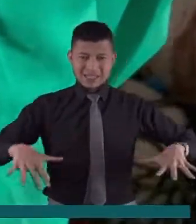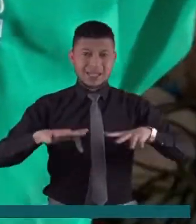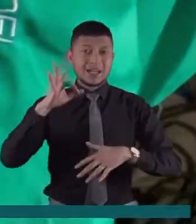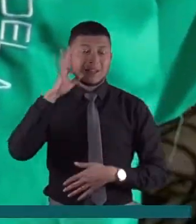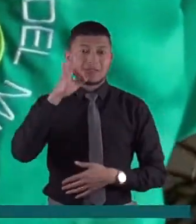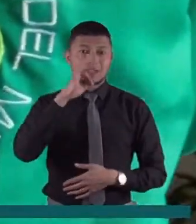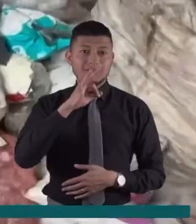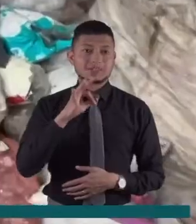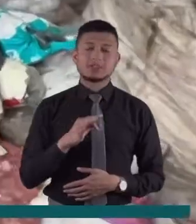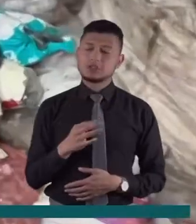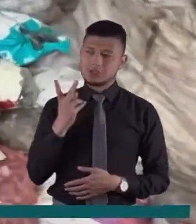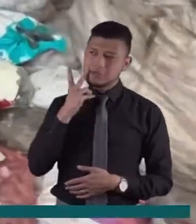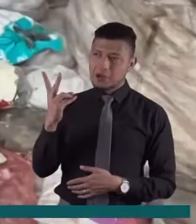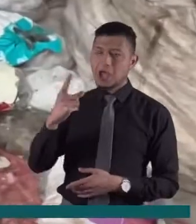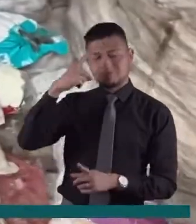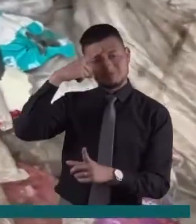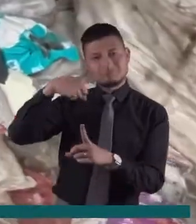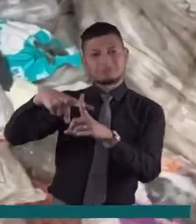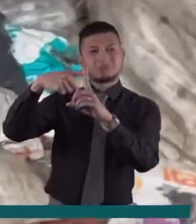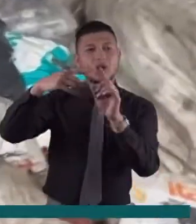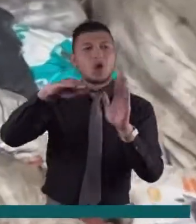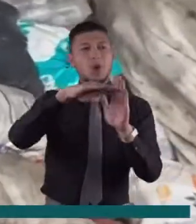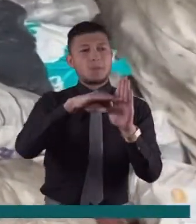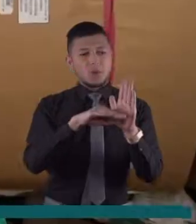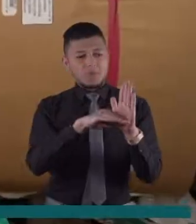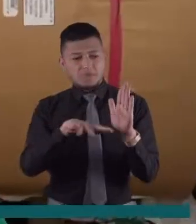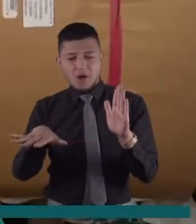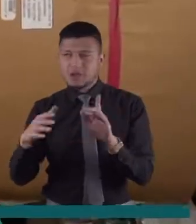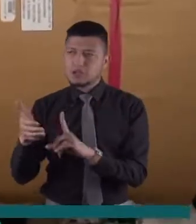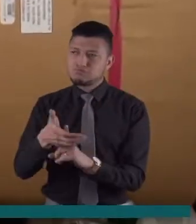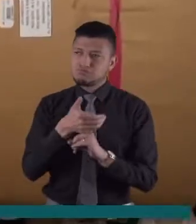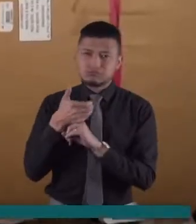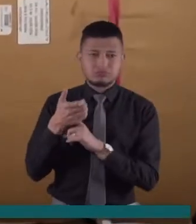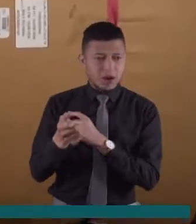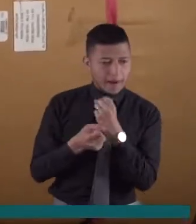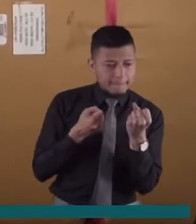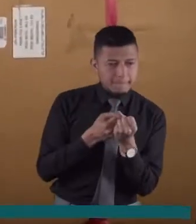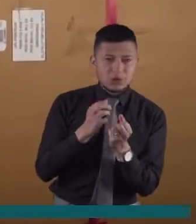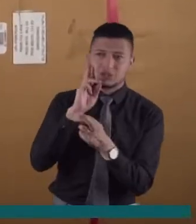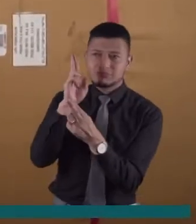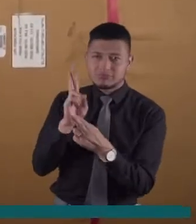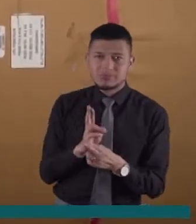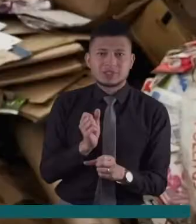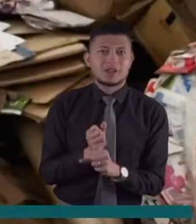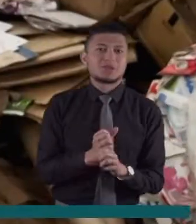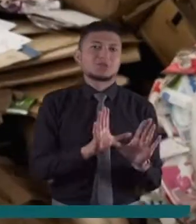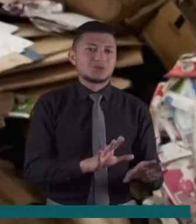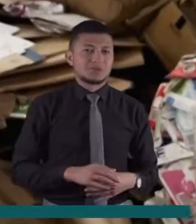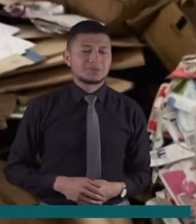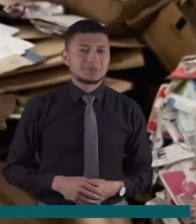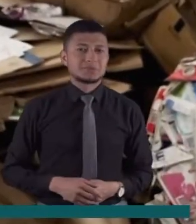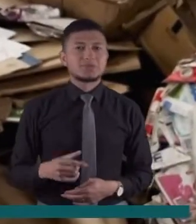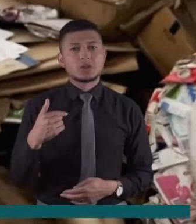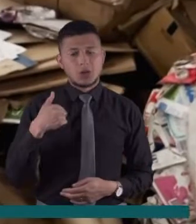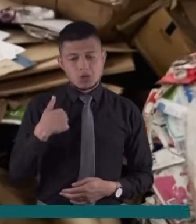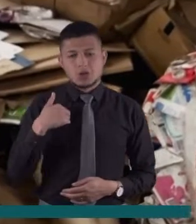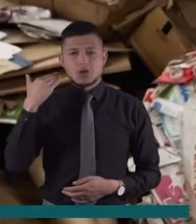Villavicencio, ve con optimismo la creación de una política pública que los ampara y reconoce su labor. Ama de